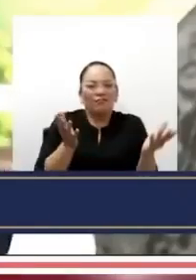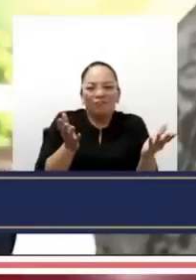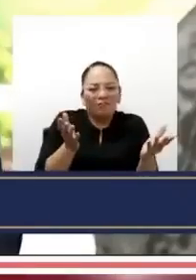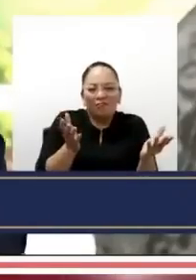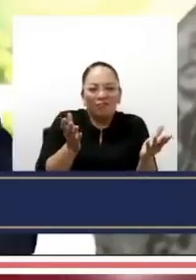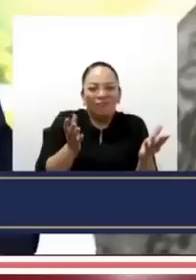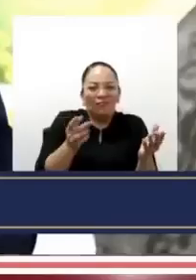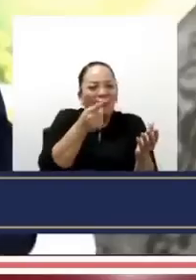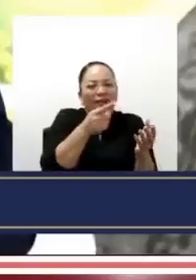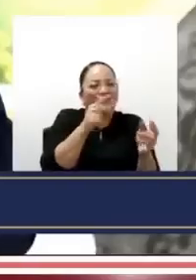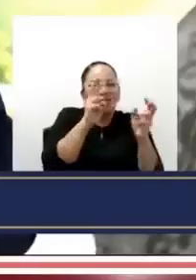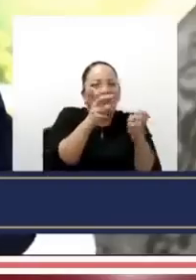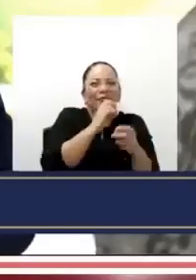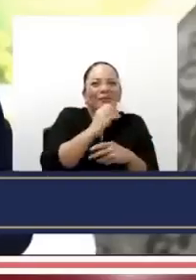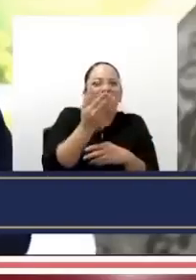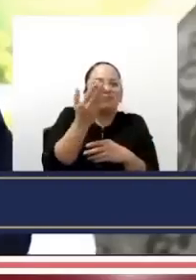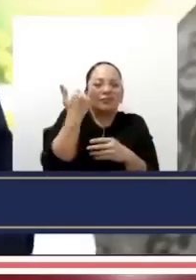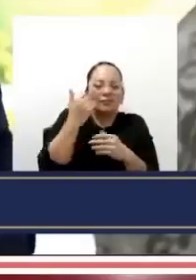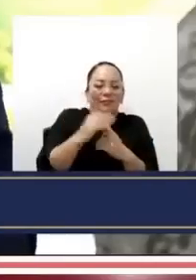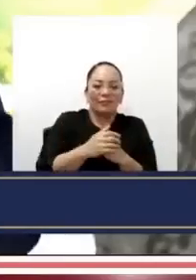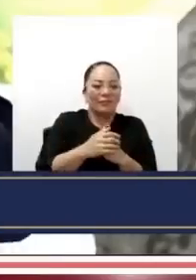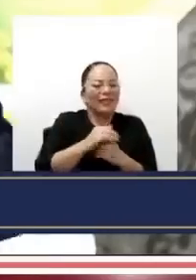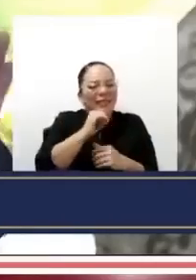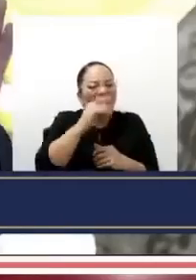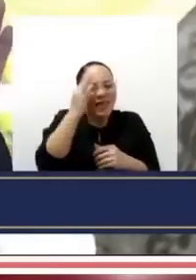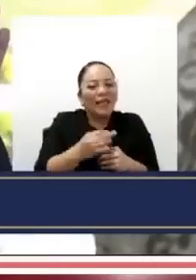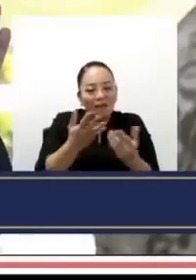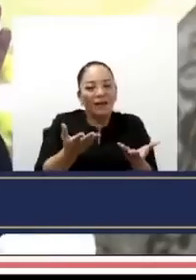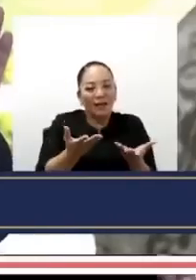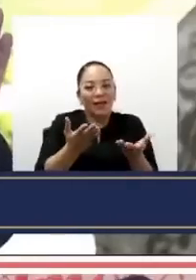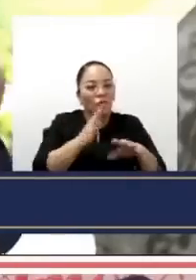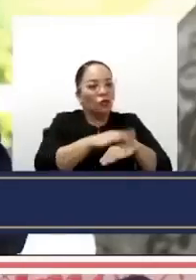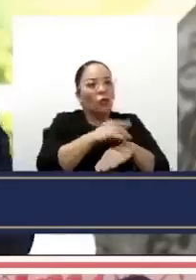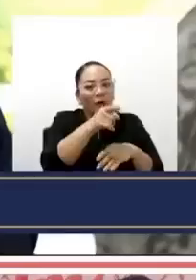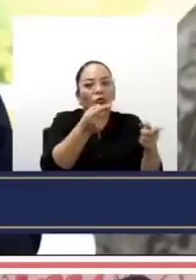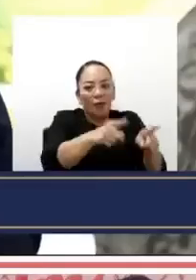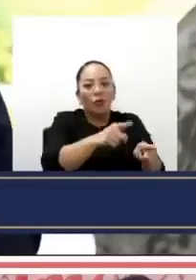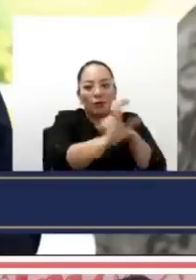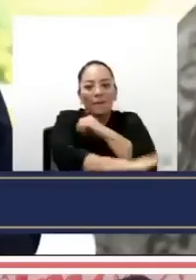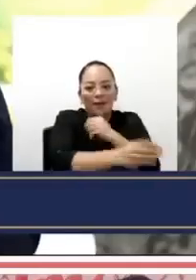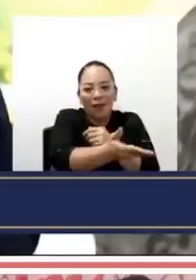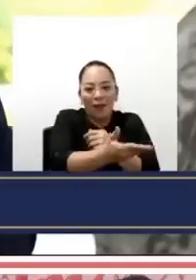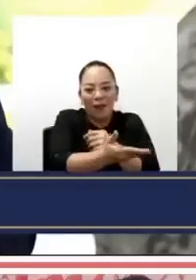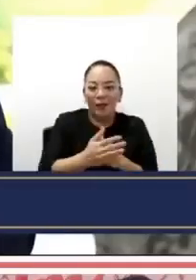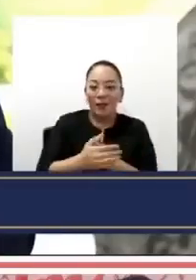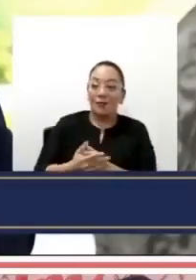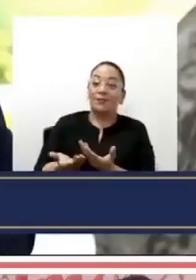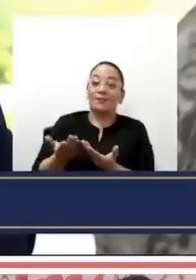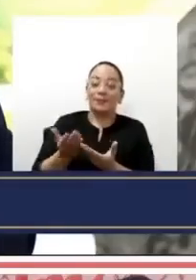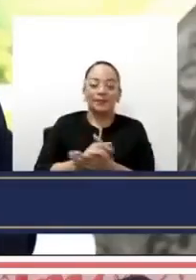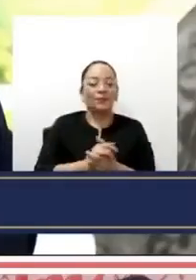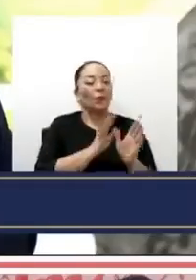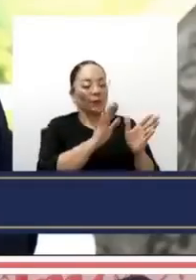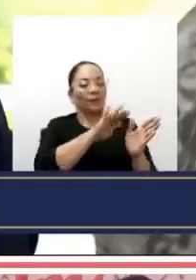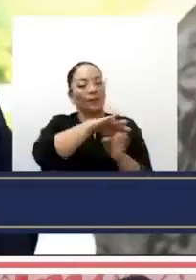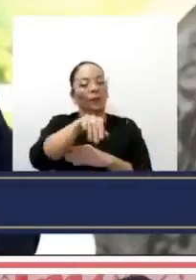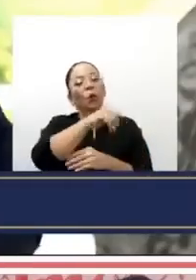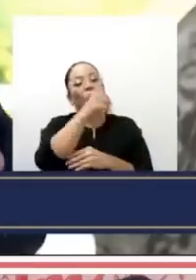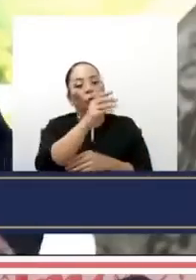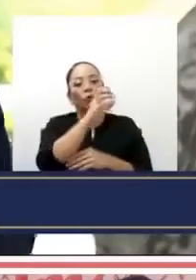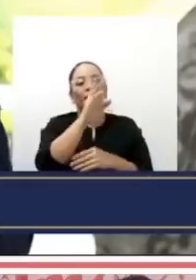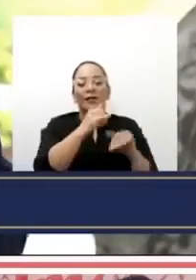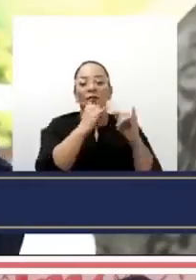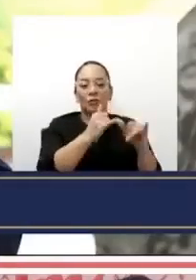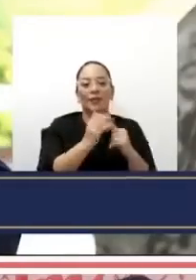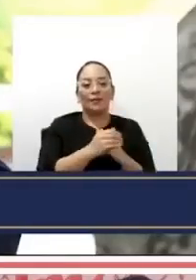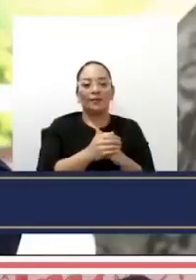ya pasó de... Sí. Es increíble y sobre eso tiene usted una causa penal. Ajá. Siguiente, Costa Rica denuncia,